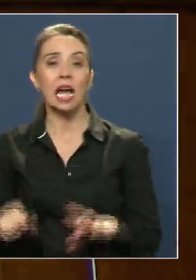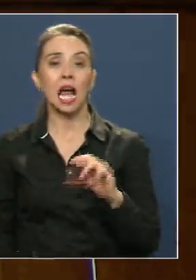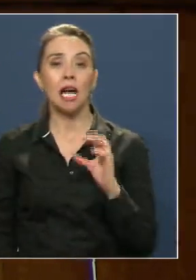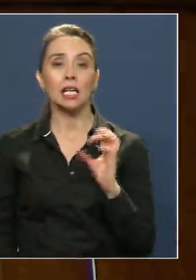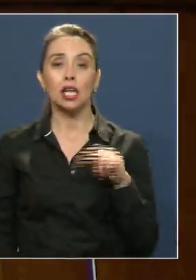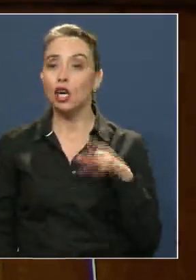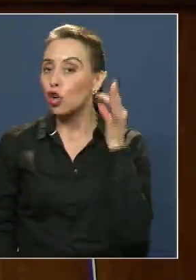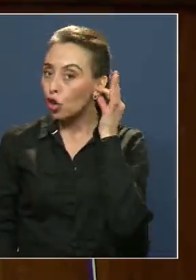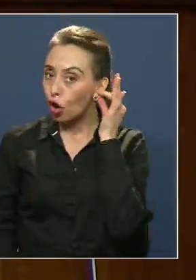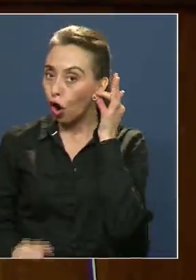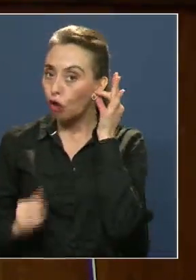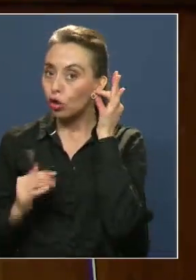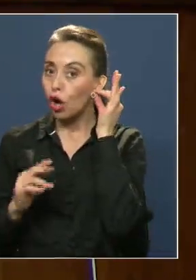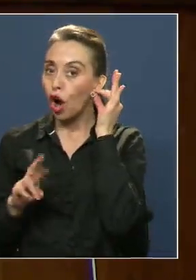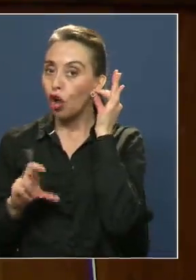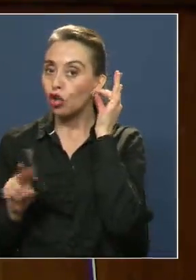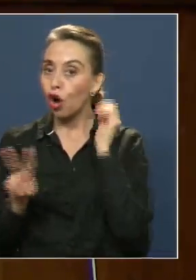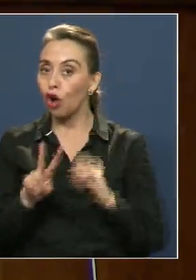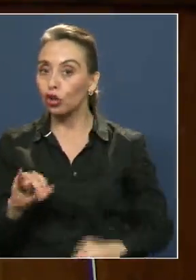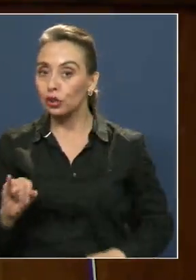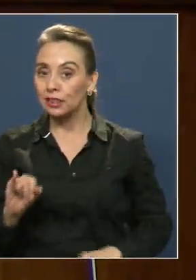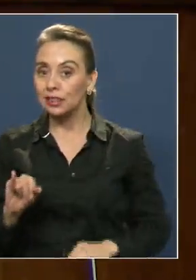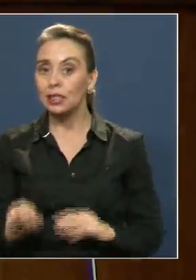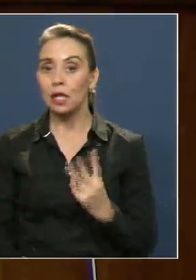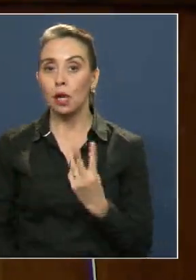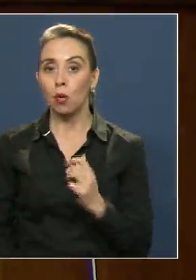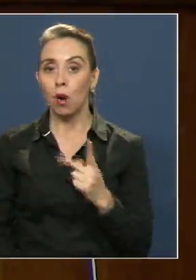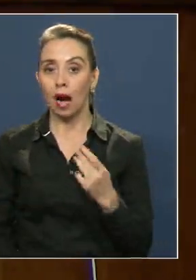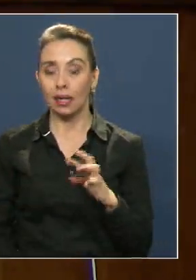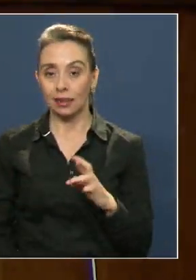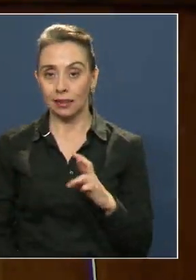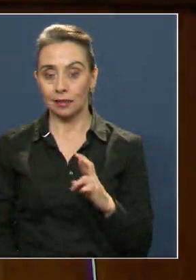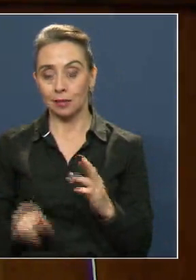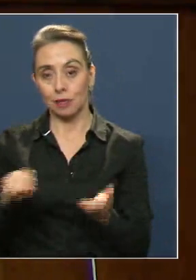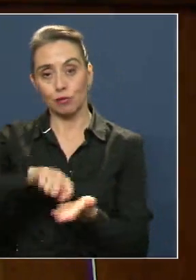González, Fulvio Rossi Chioca y Patricio Walker Prieto.